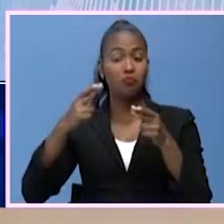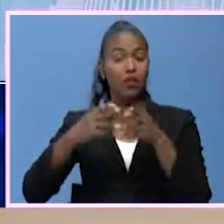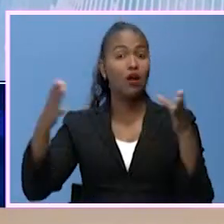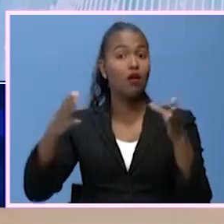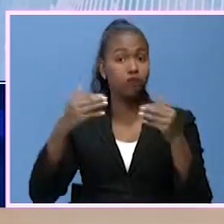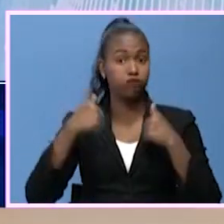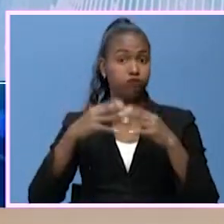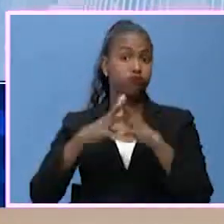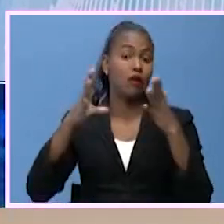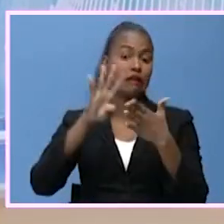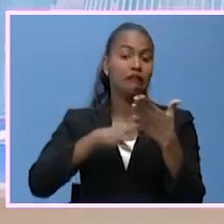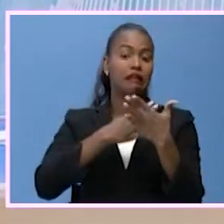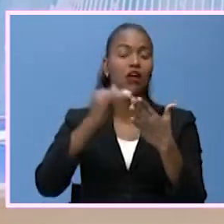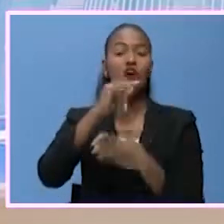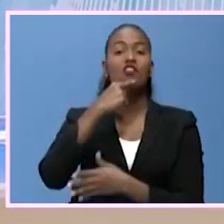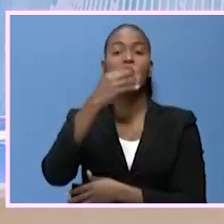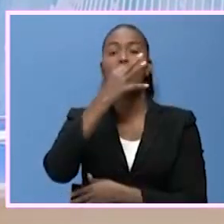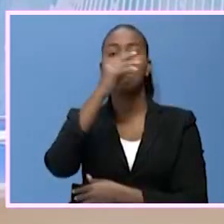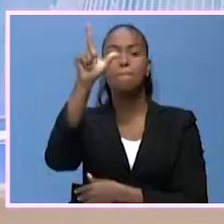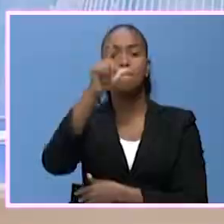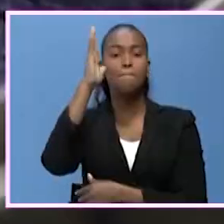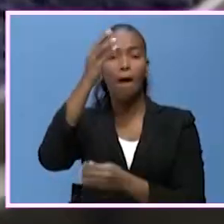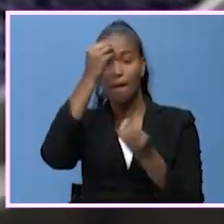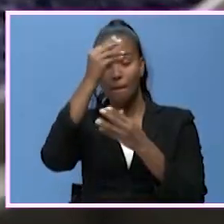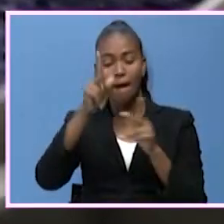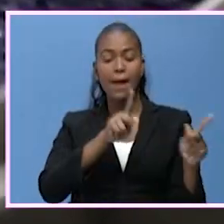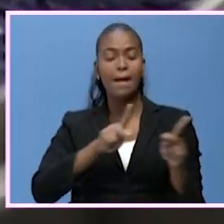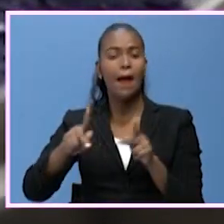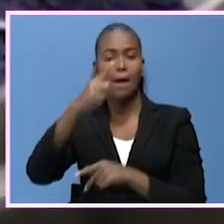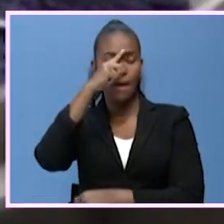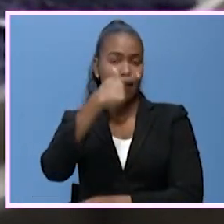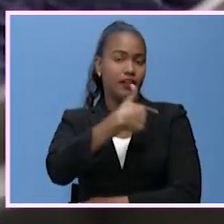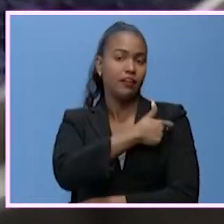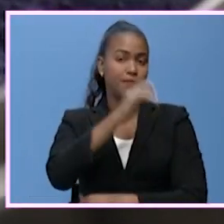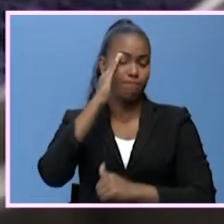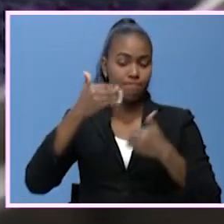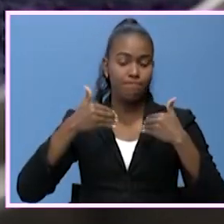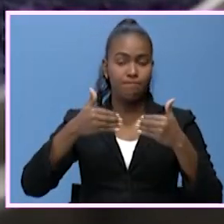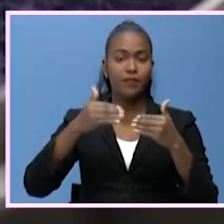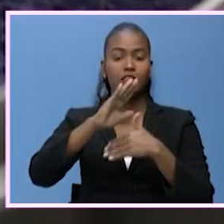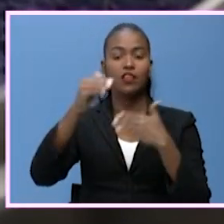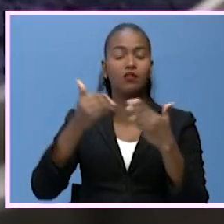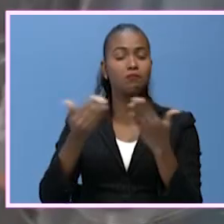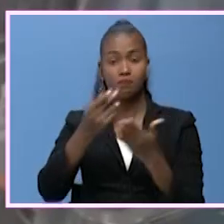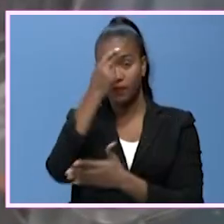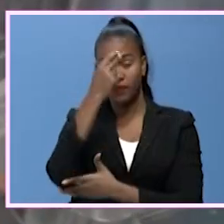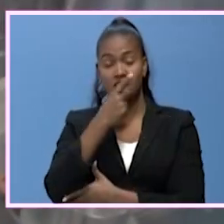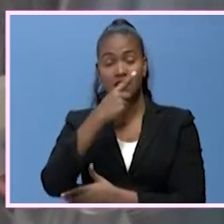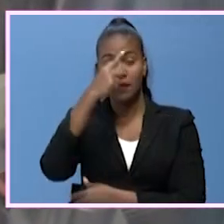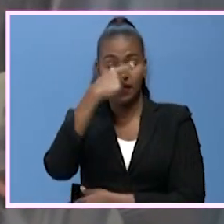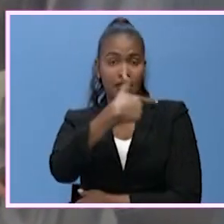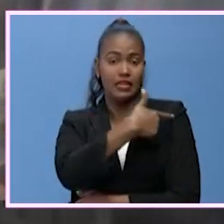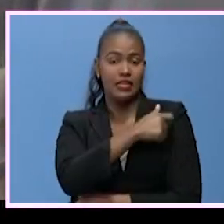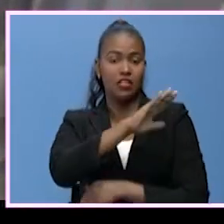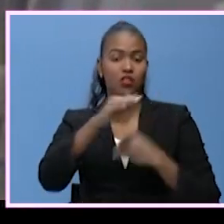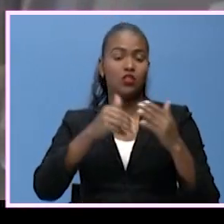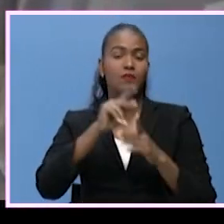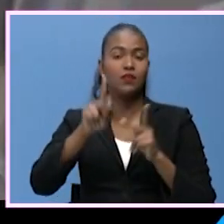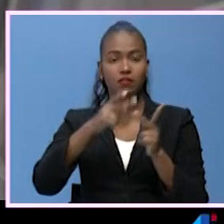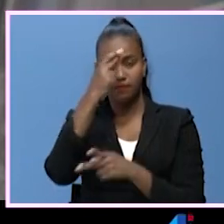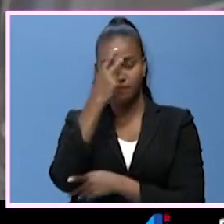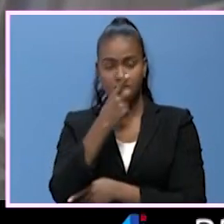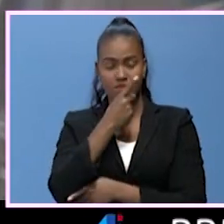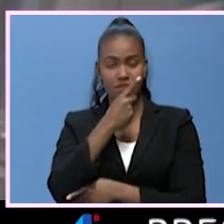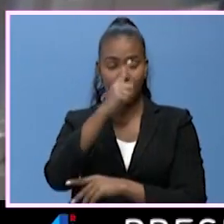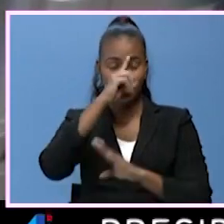y reveló que el próximo lunes será anunciado el plan de vacunación que se llevará a cabo en todo el país para vacunar los dominicanos contra